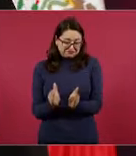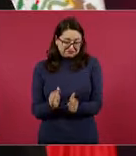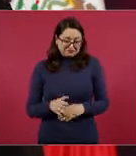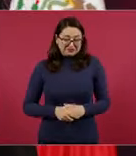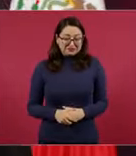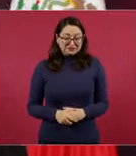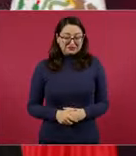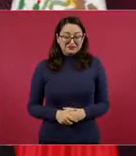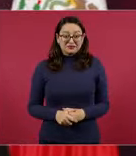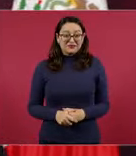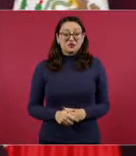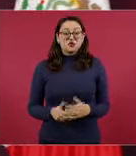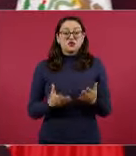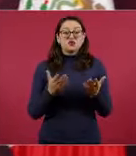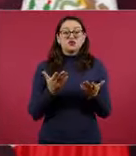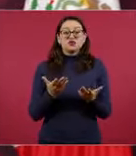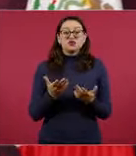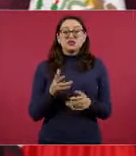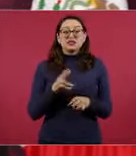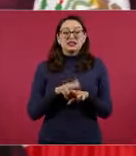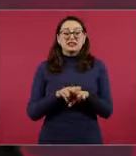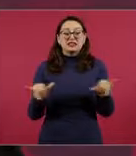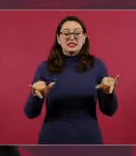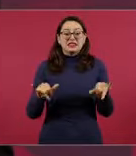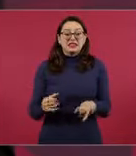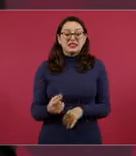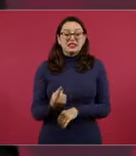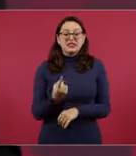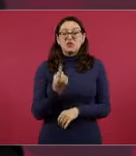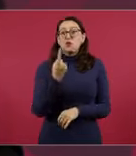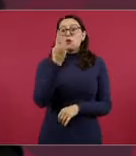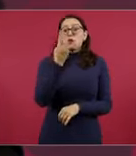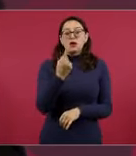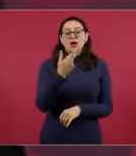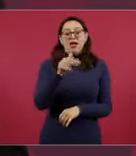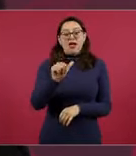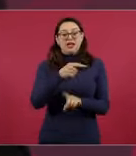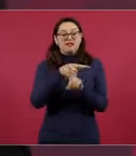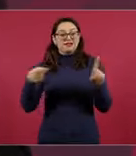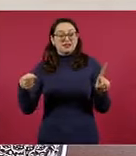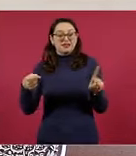no llega ni hectárea y media. Y un rancho, pues,